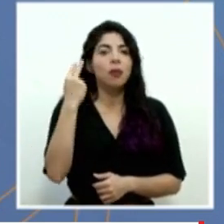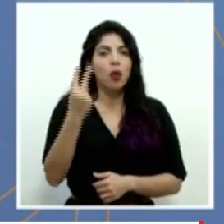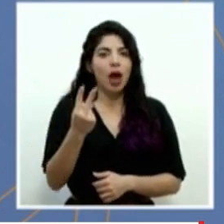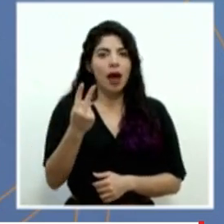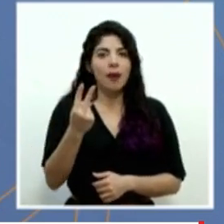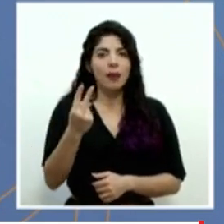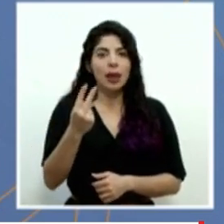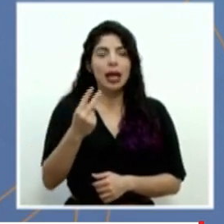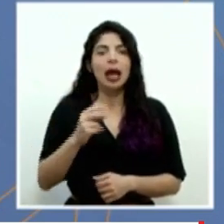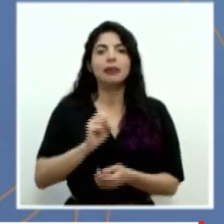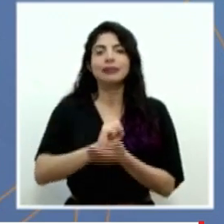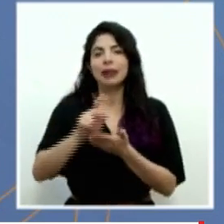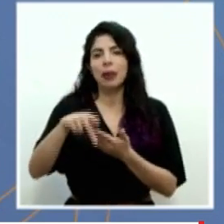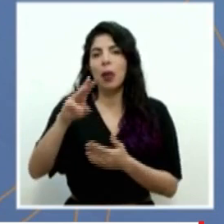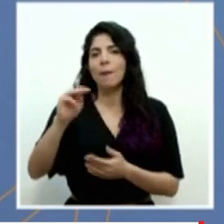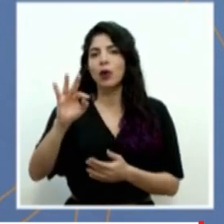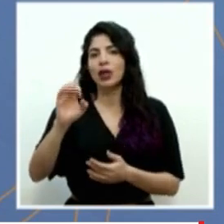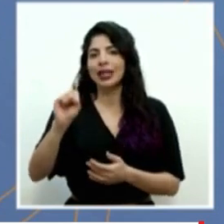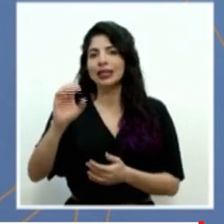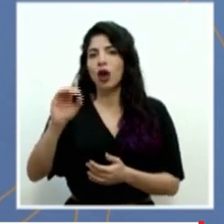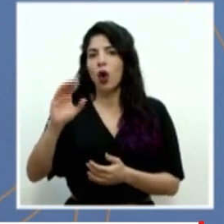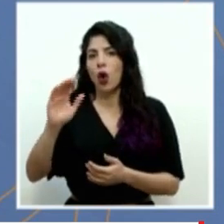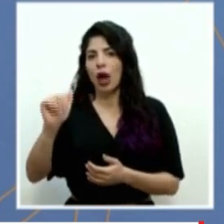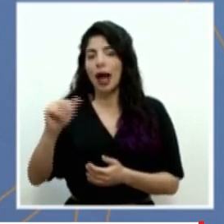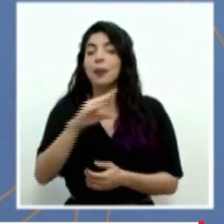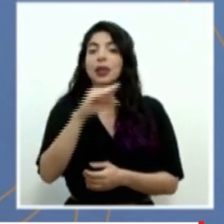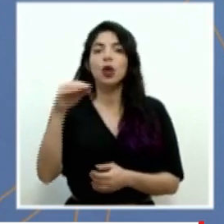Moravia, Montes de Oca y Curridabat.